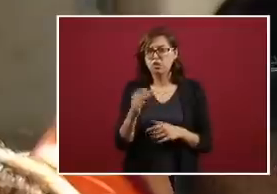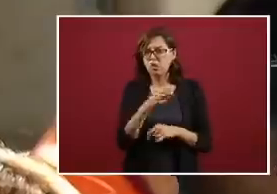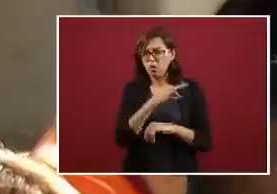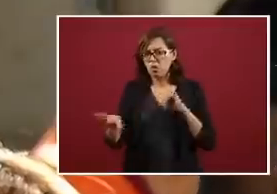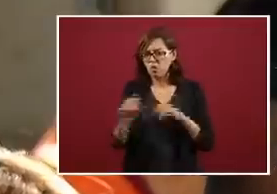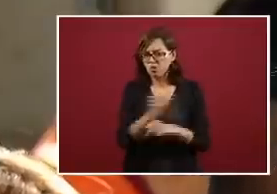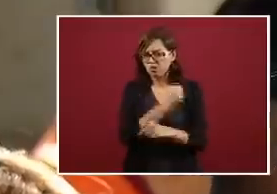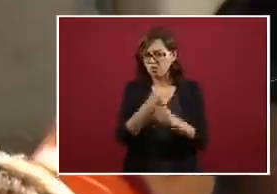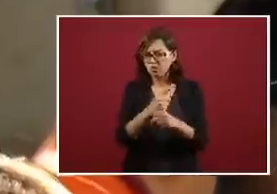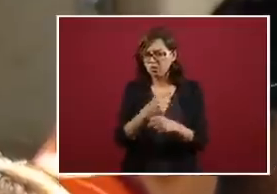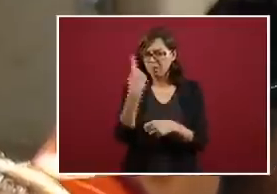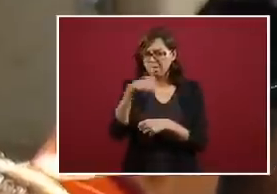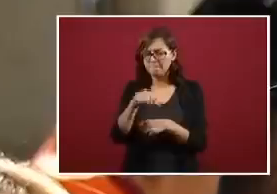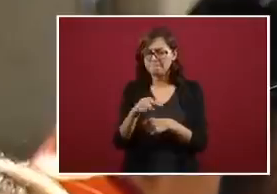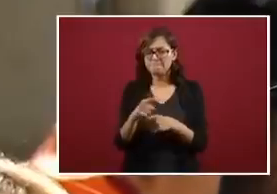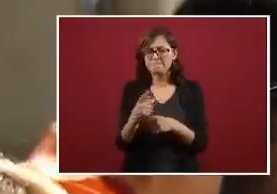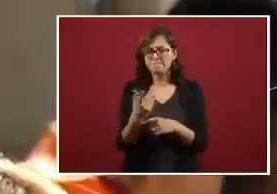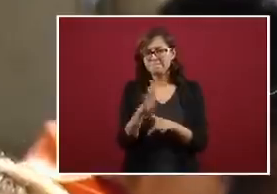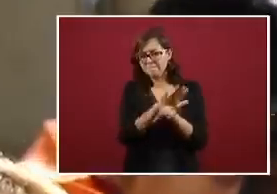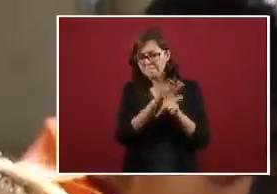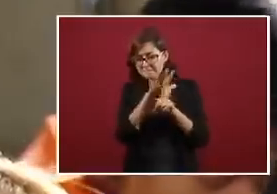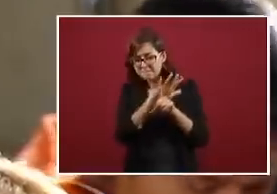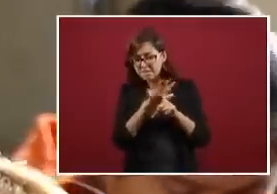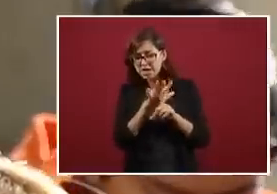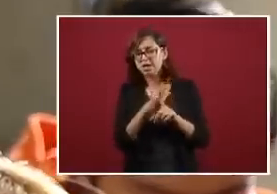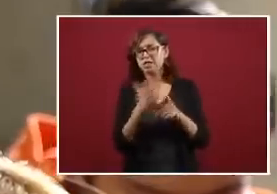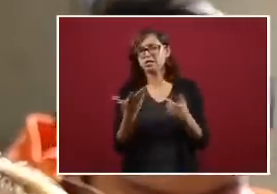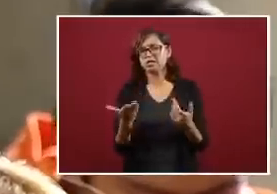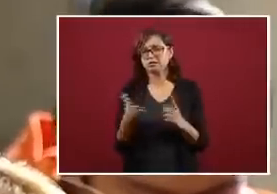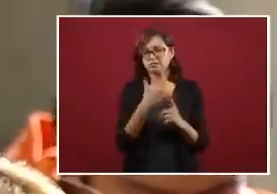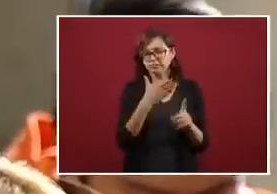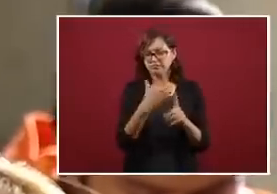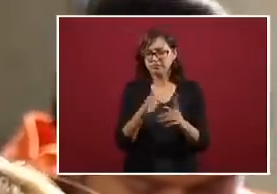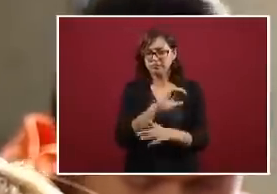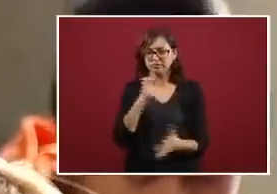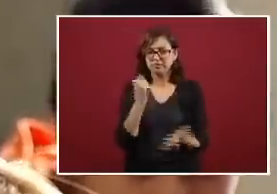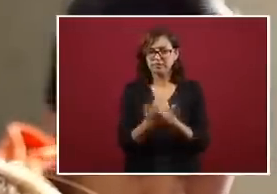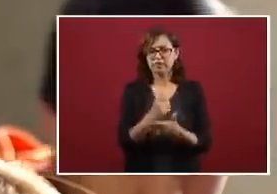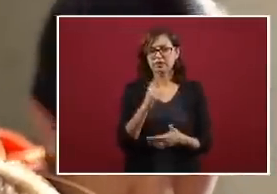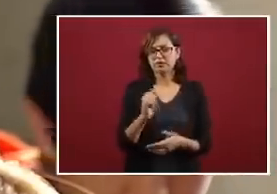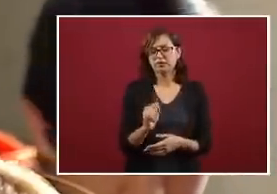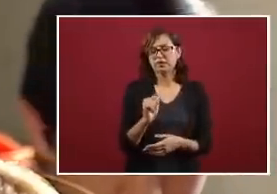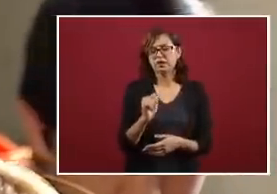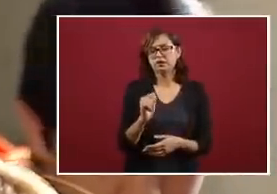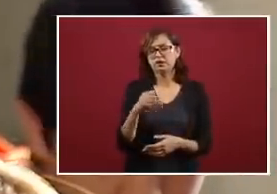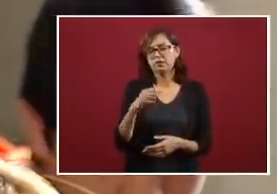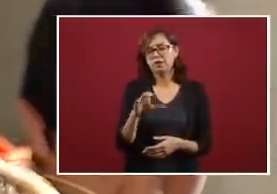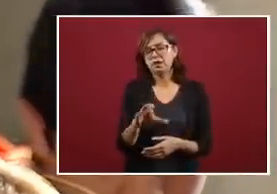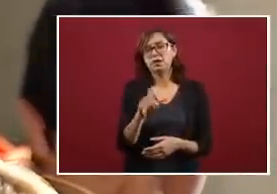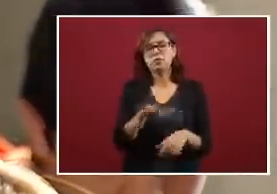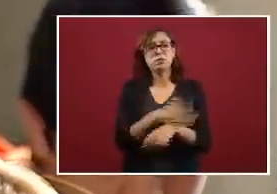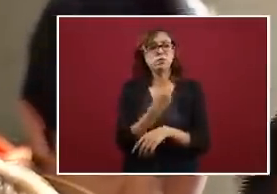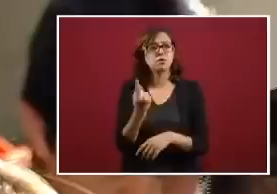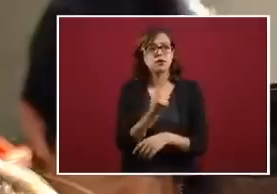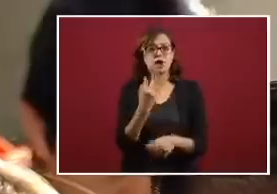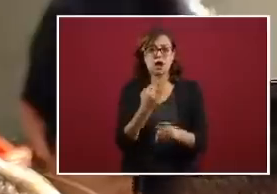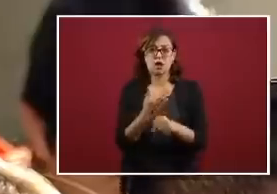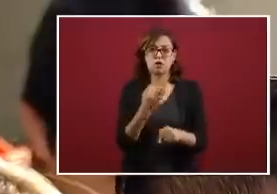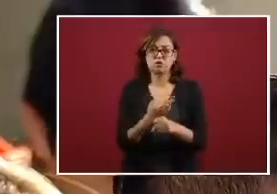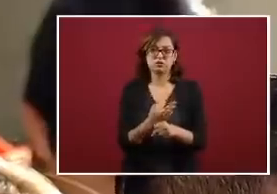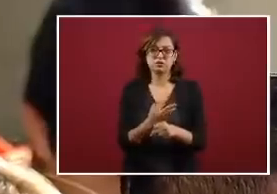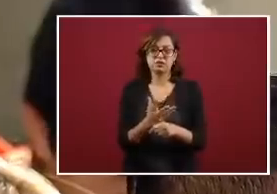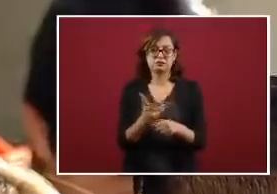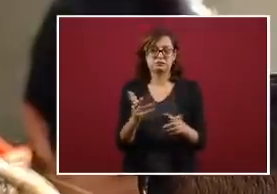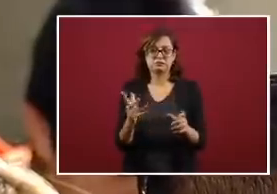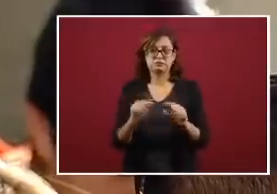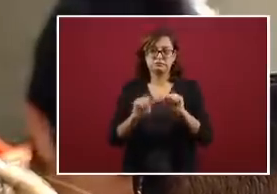gobierno mexicano para convencer o disuadir de que se apruebe el T-MEC en Estados Unidos, sobre todo por la marea que está viviendo ahorita aquel país